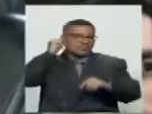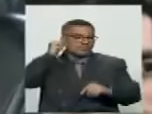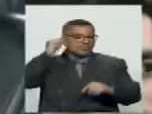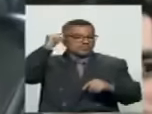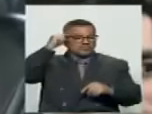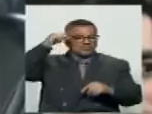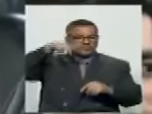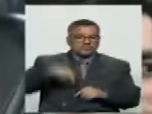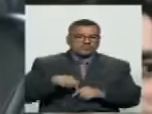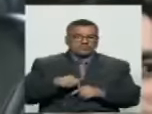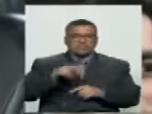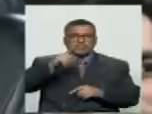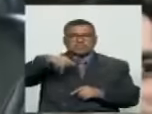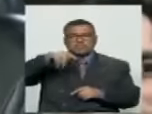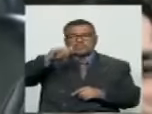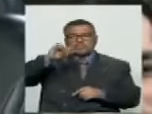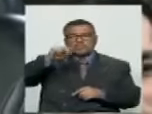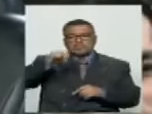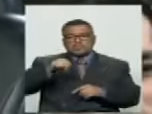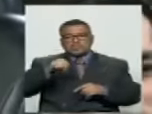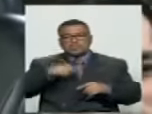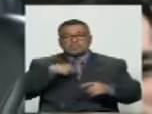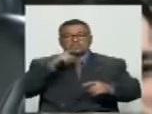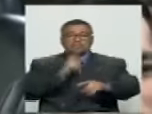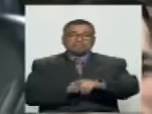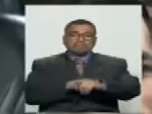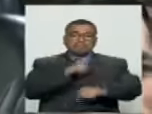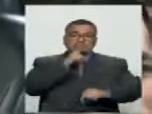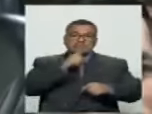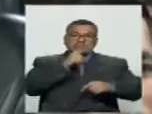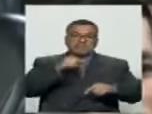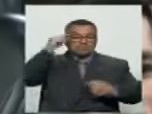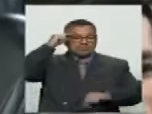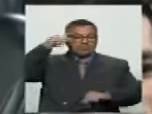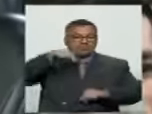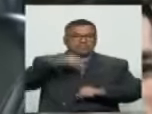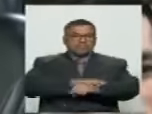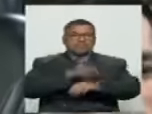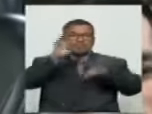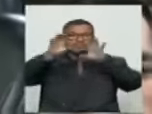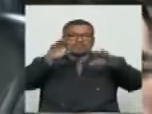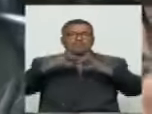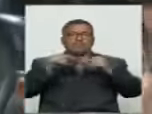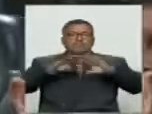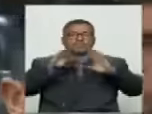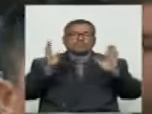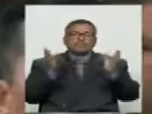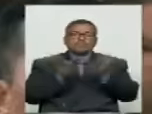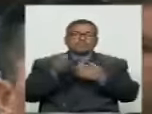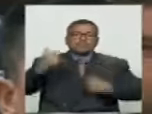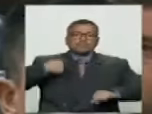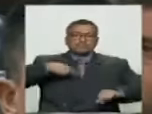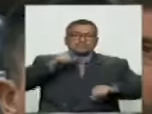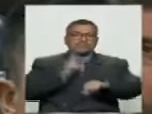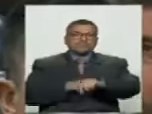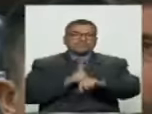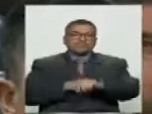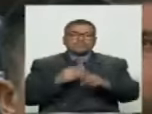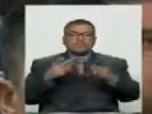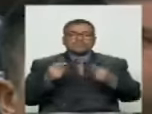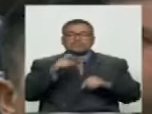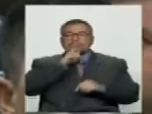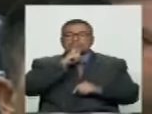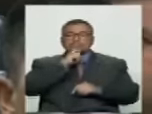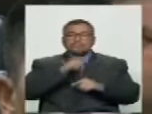Hoy Palestina atraviesa una terrible situación. Hoy países del mundo tienen situaciones muy